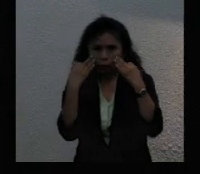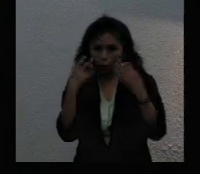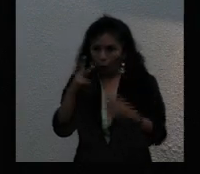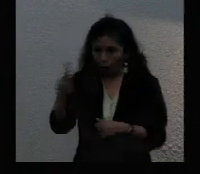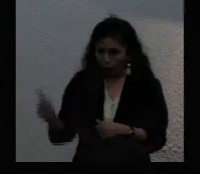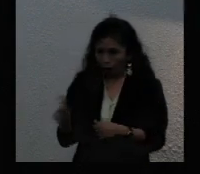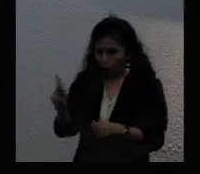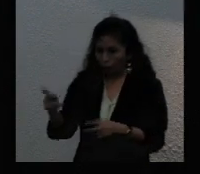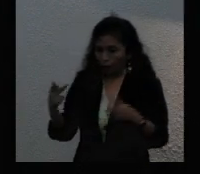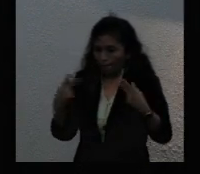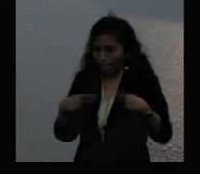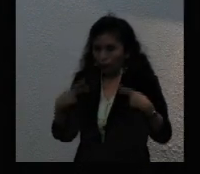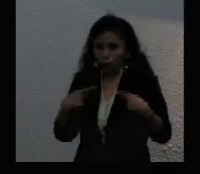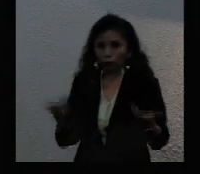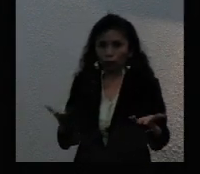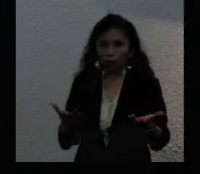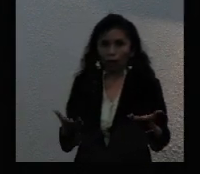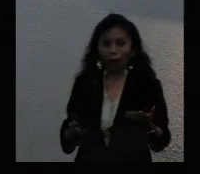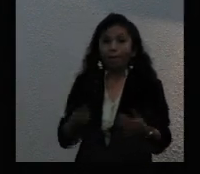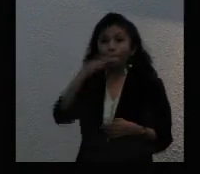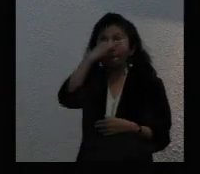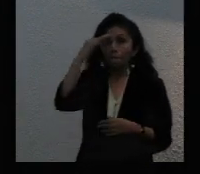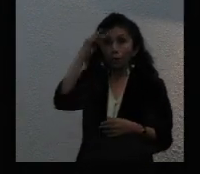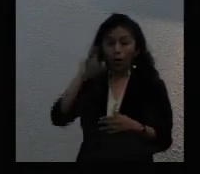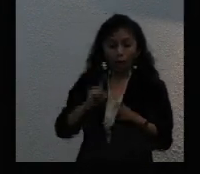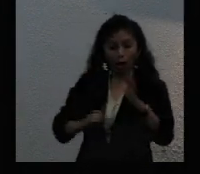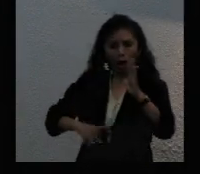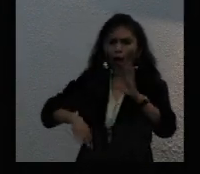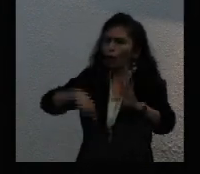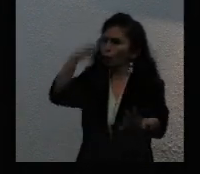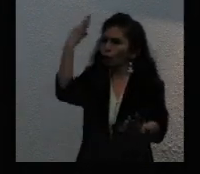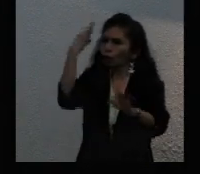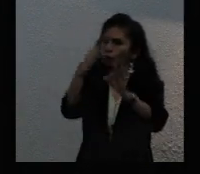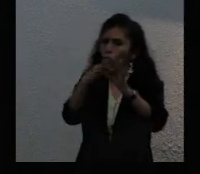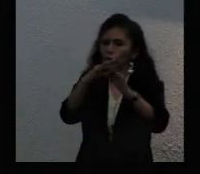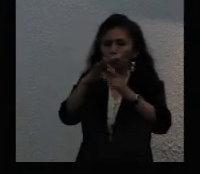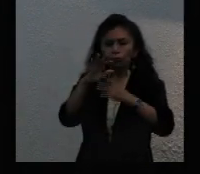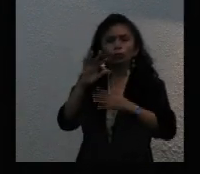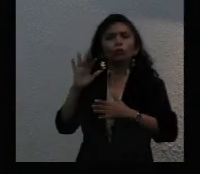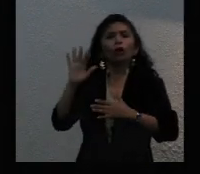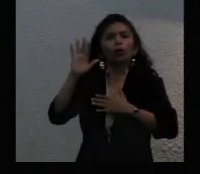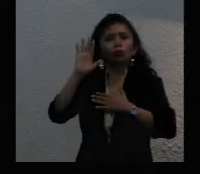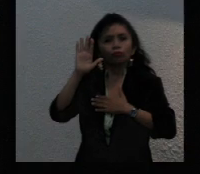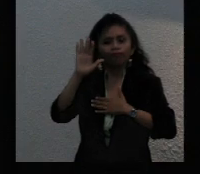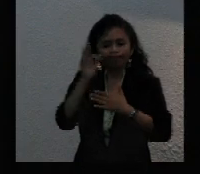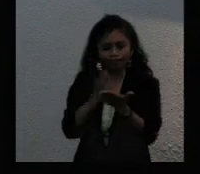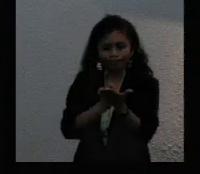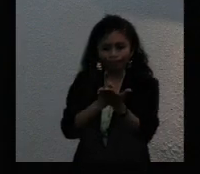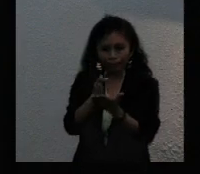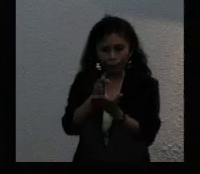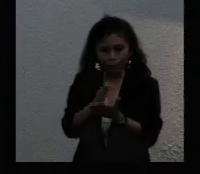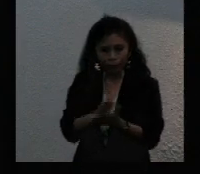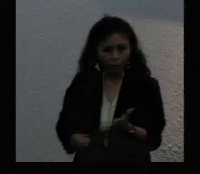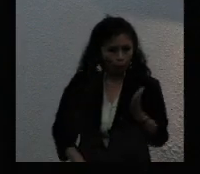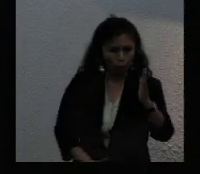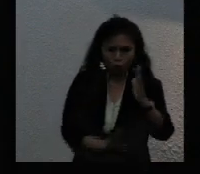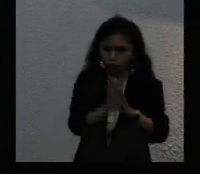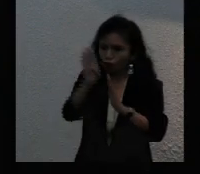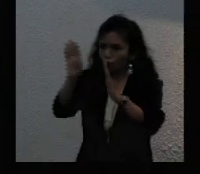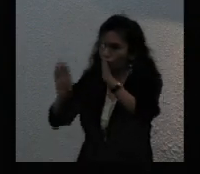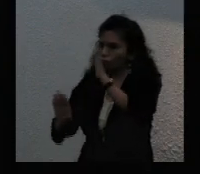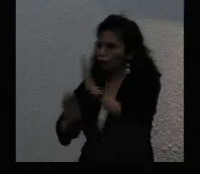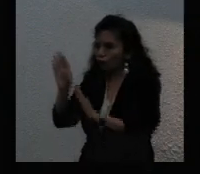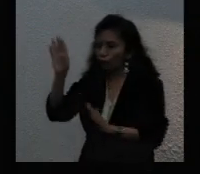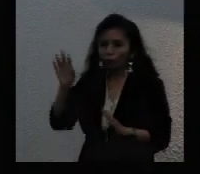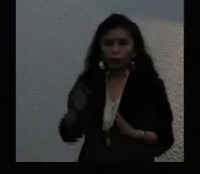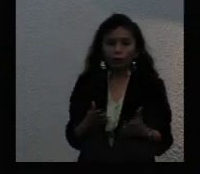pueblo, Mara ha cumplido y honrado su promesa, generando prosperidad compartida y